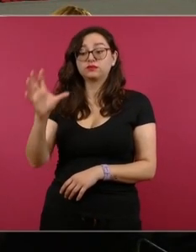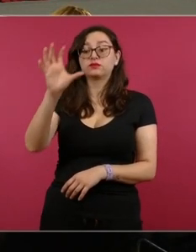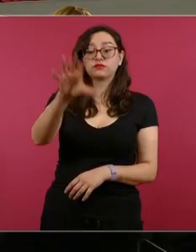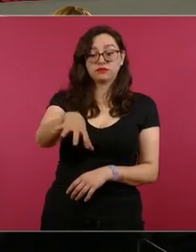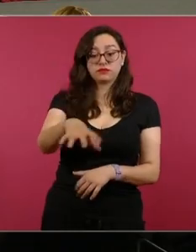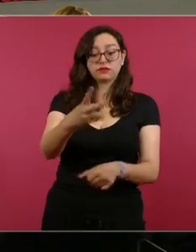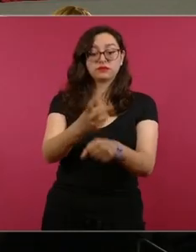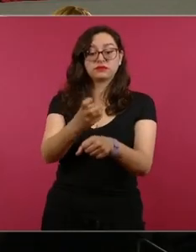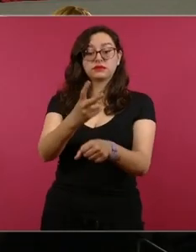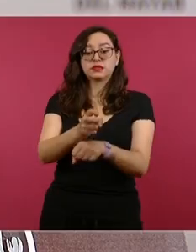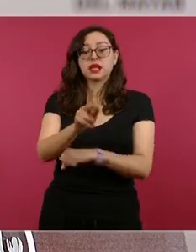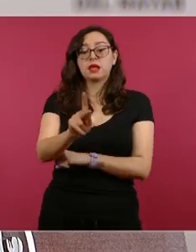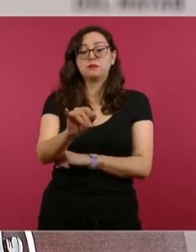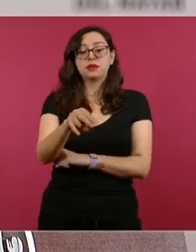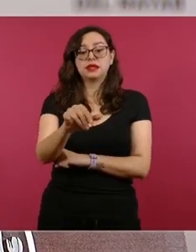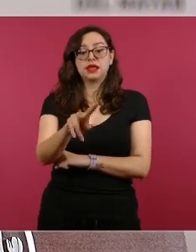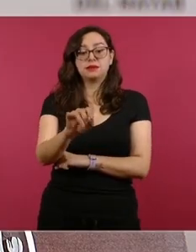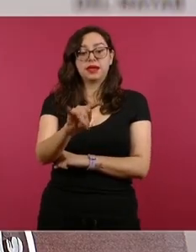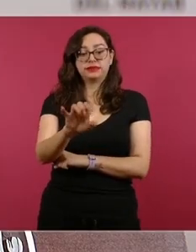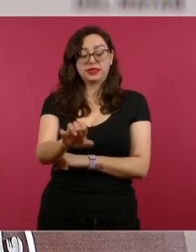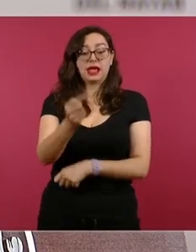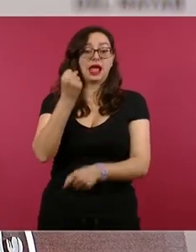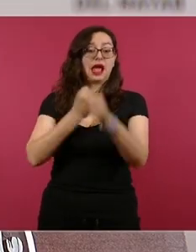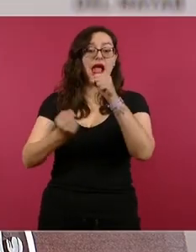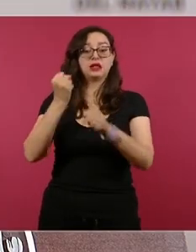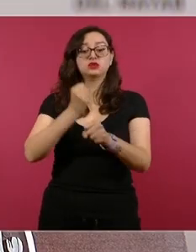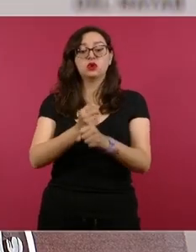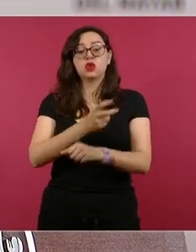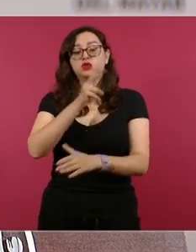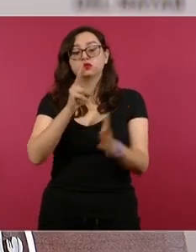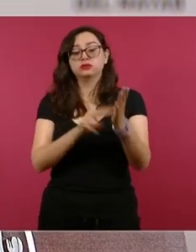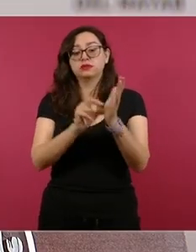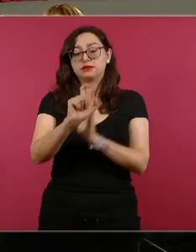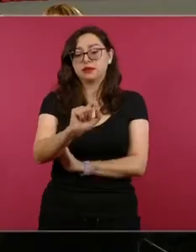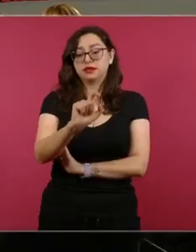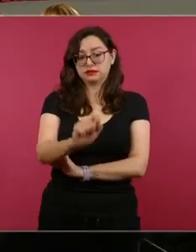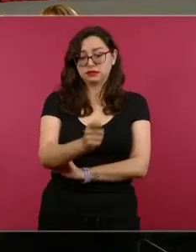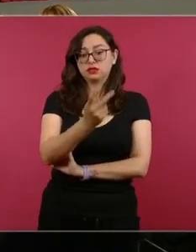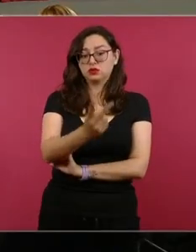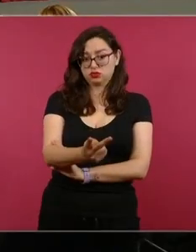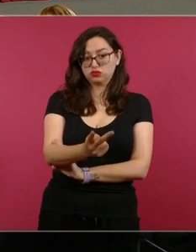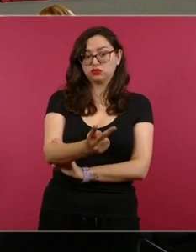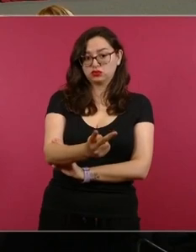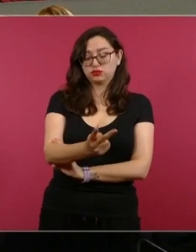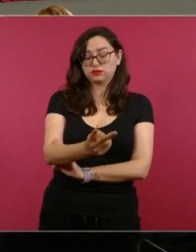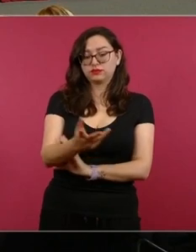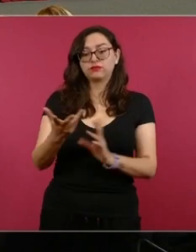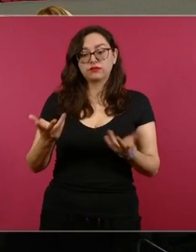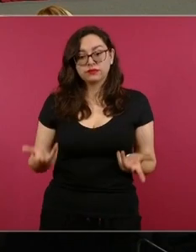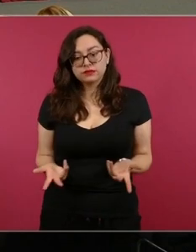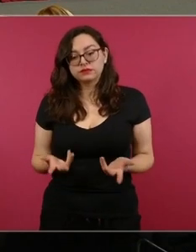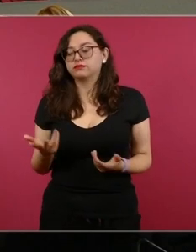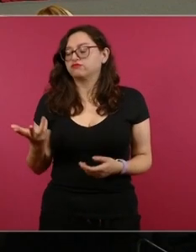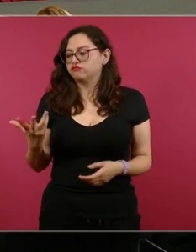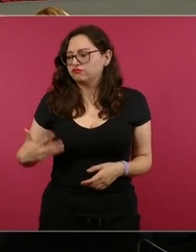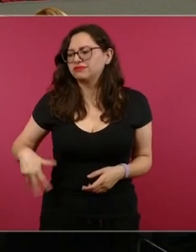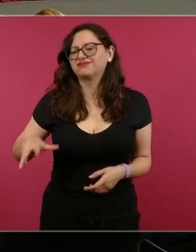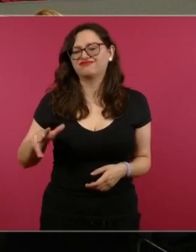un accidente sucedió en 2022, en agosto de 2022, donde pues se ha hecho todo un